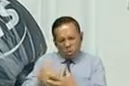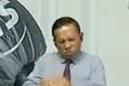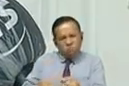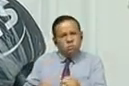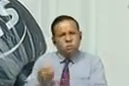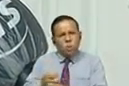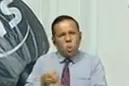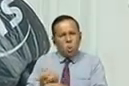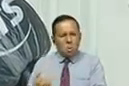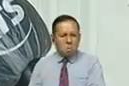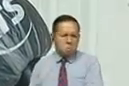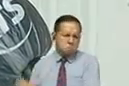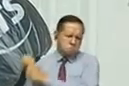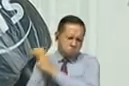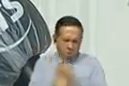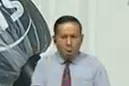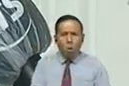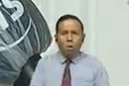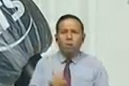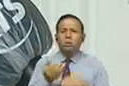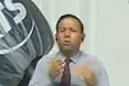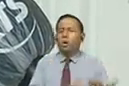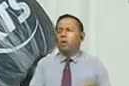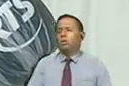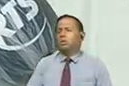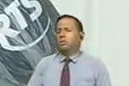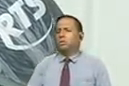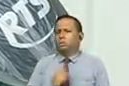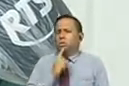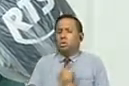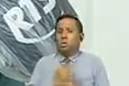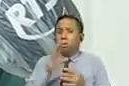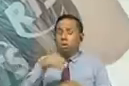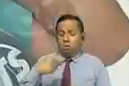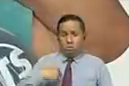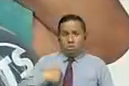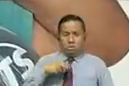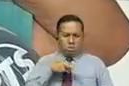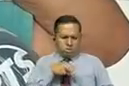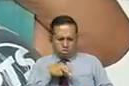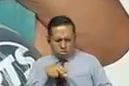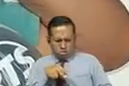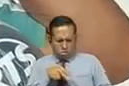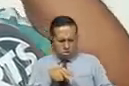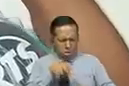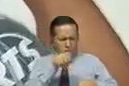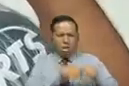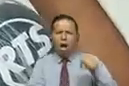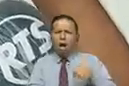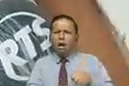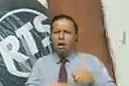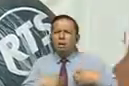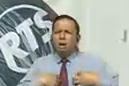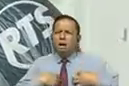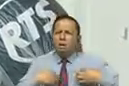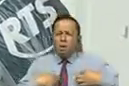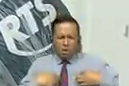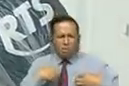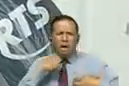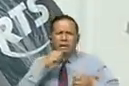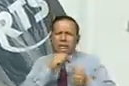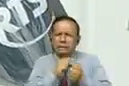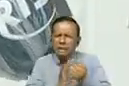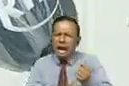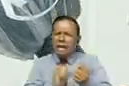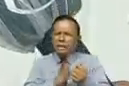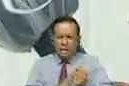estaba destrozada. Unas camisas estaban manchadas de sangre. Él, yo creo que con los hierrazos que le